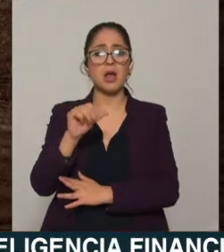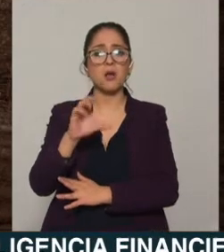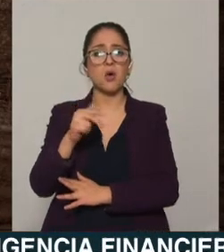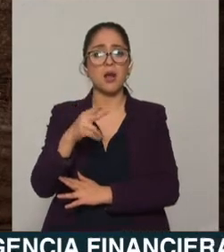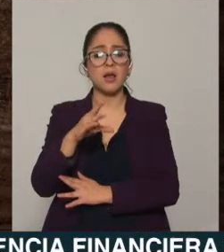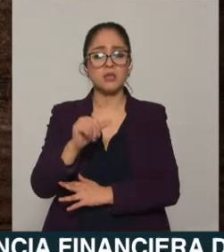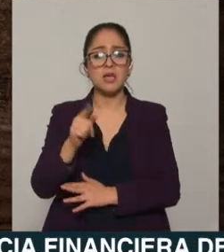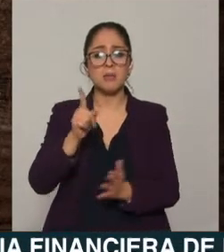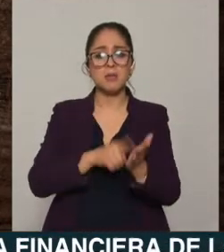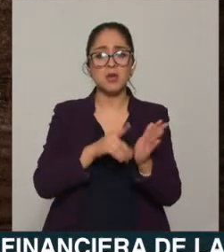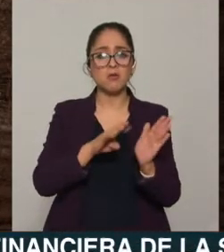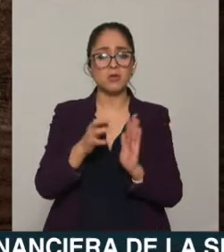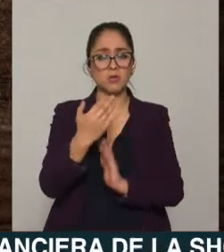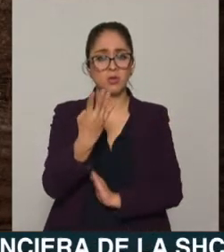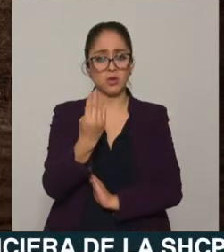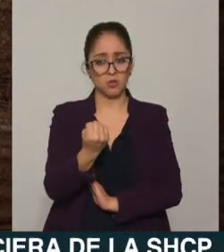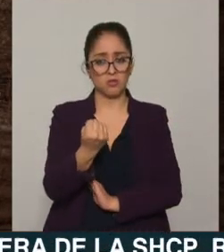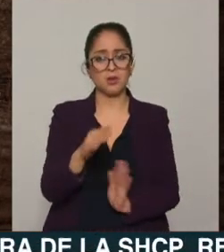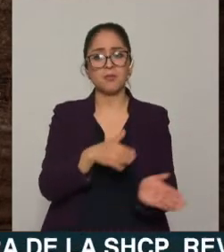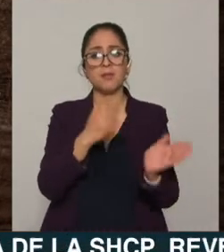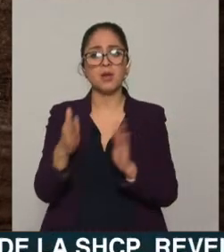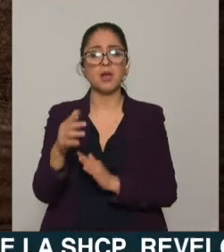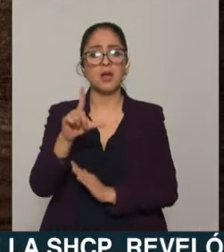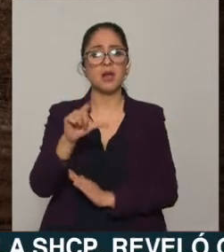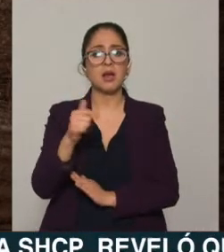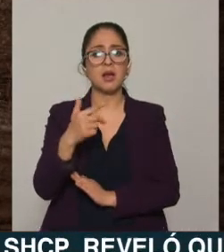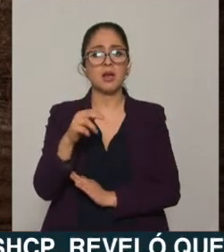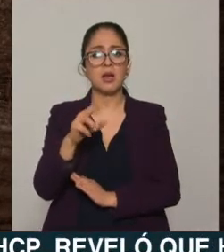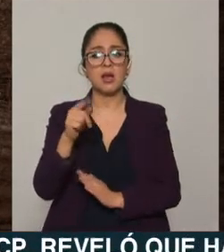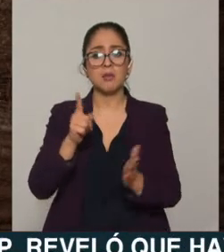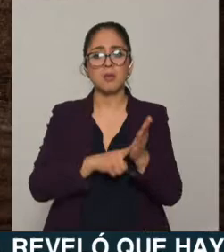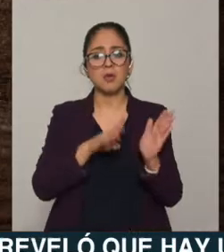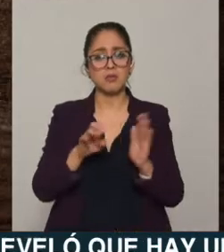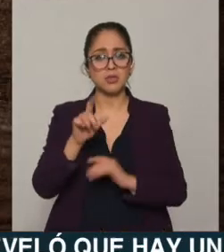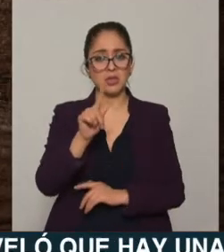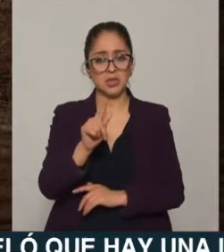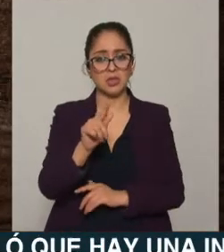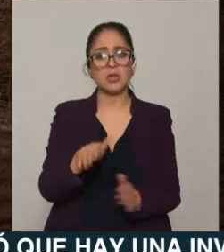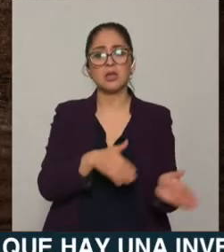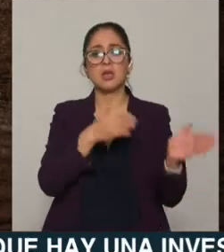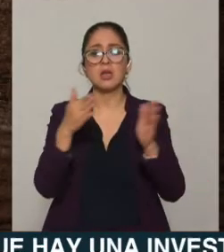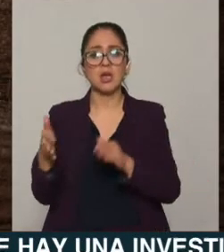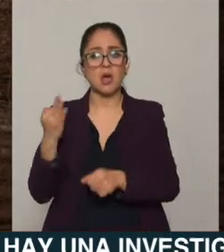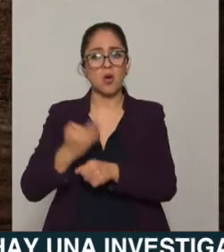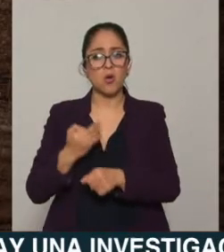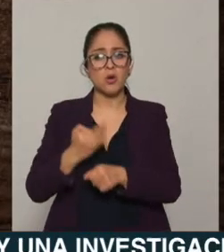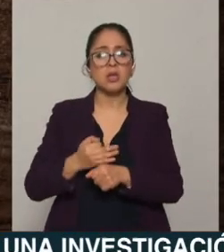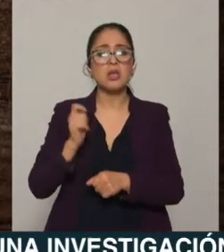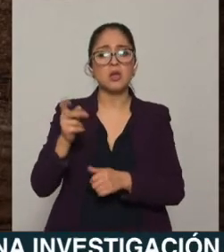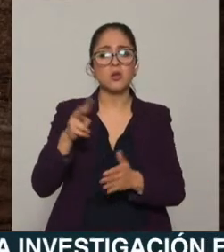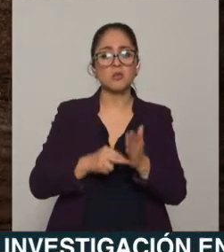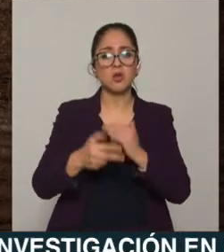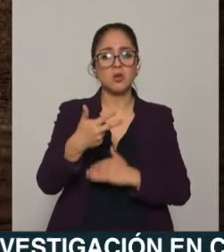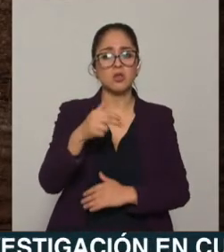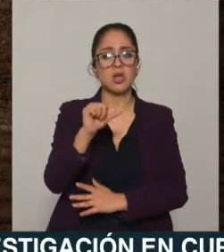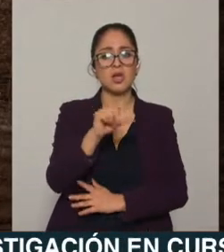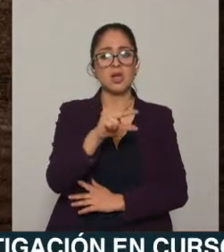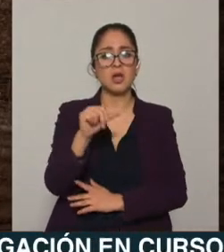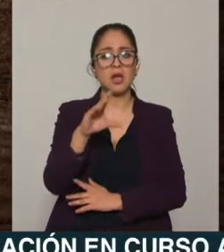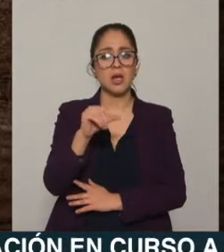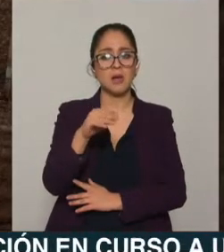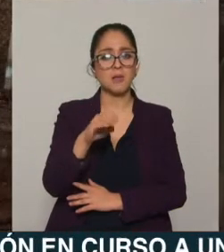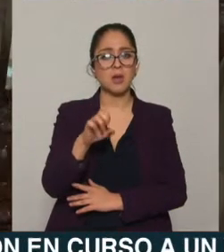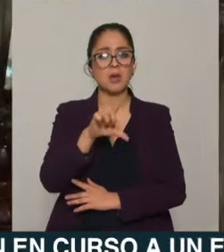de 1959, La Generala en 1970 y recientemente en 2008, Arráncame la